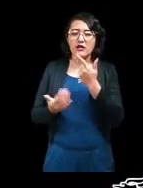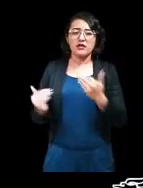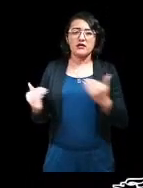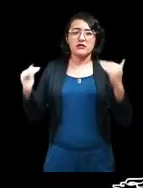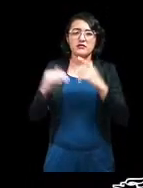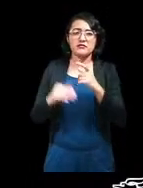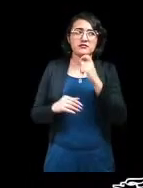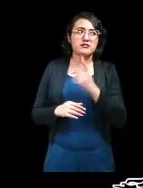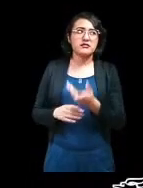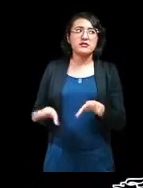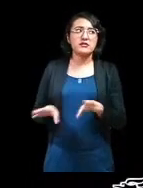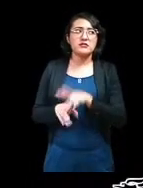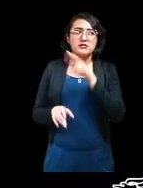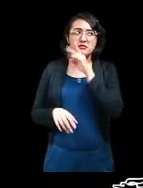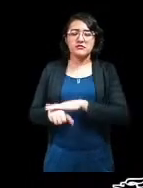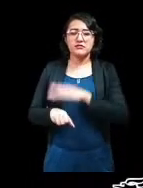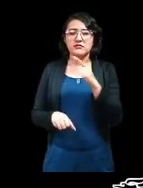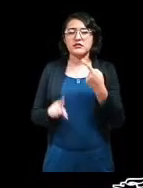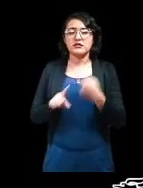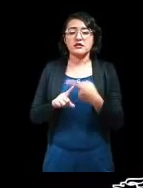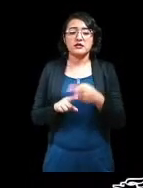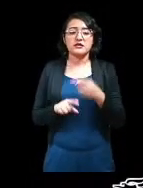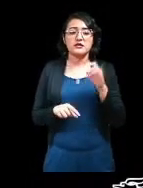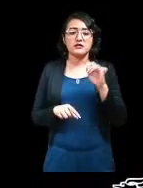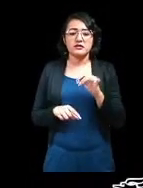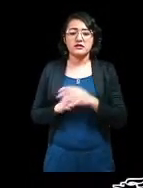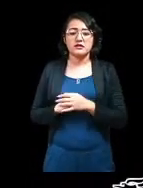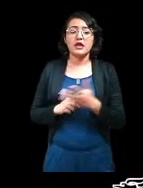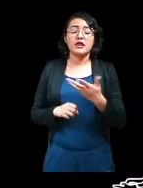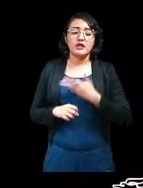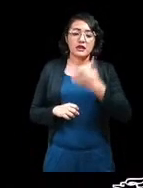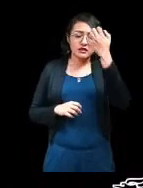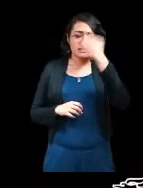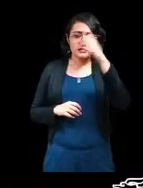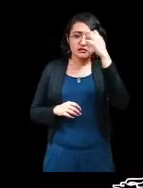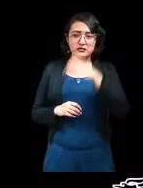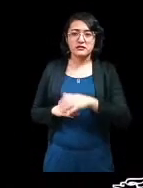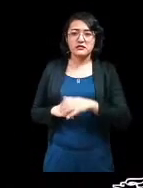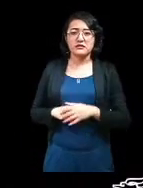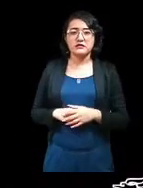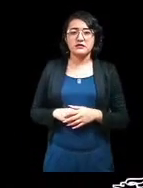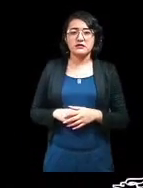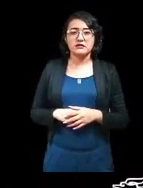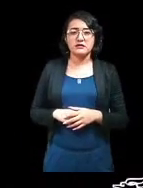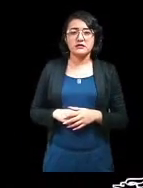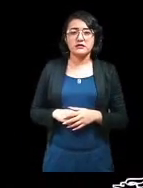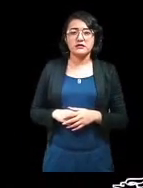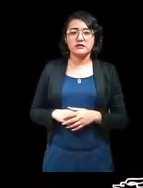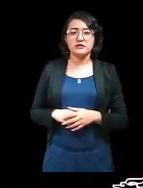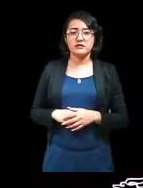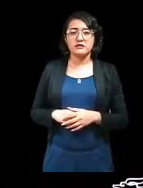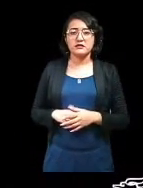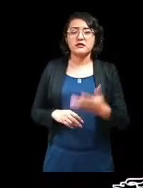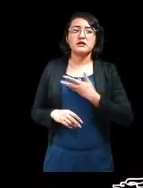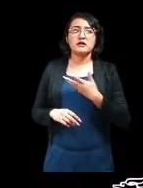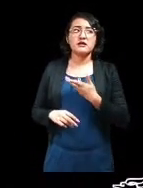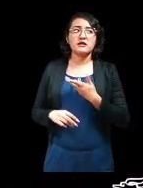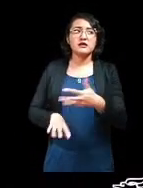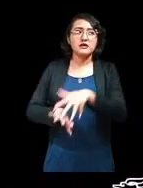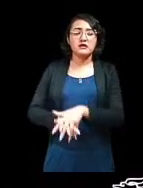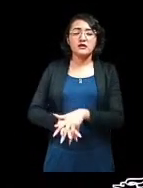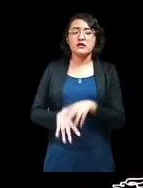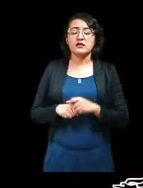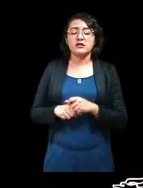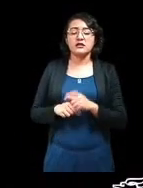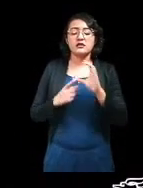preocupa más que quienes sí tienen experiencia, quienes dictaminan, que son los integrantes de la Comisión